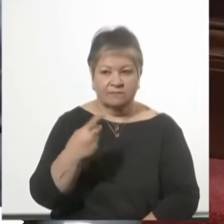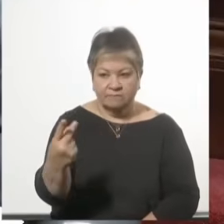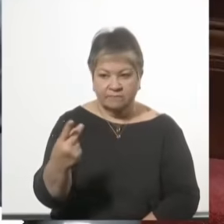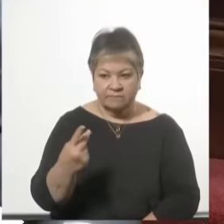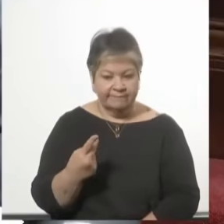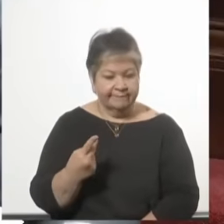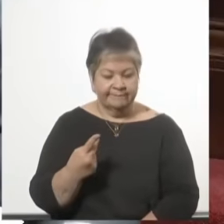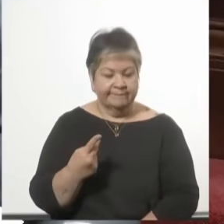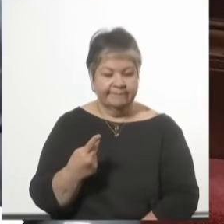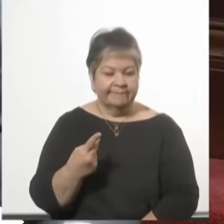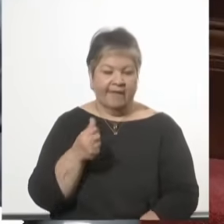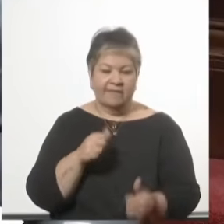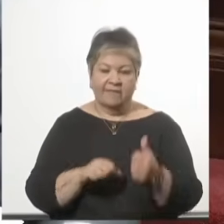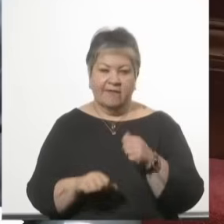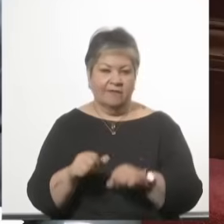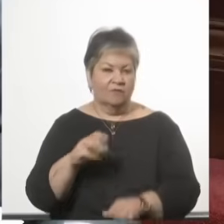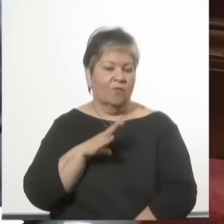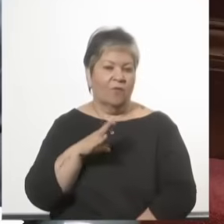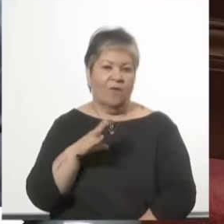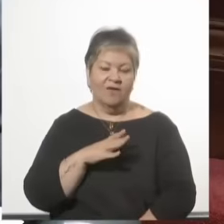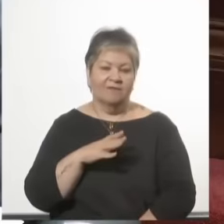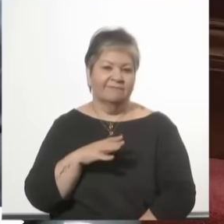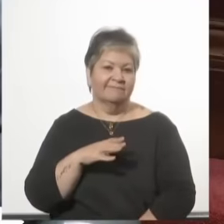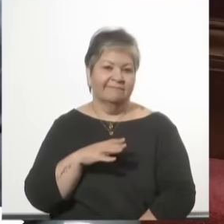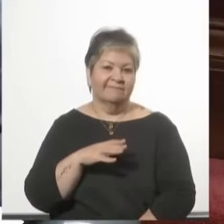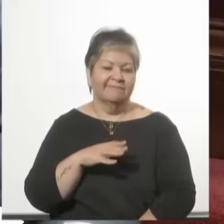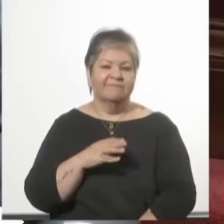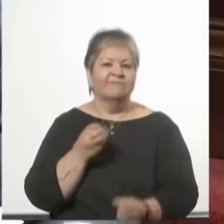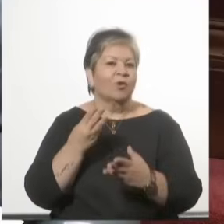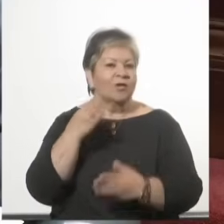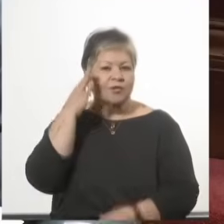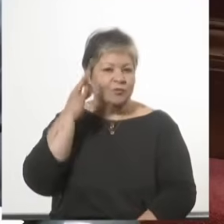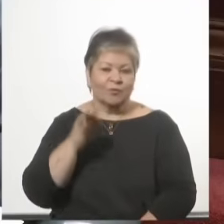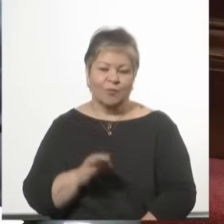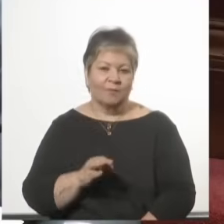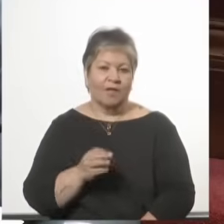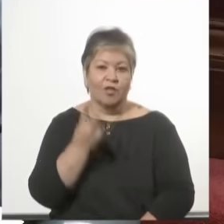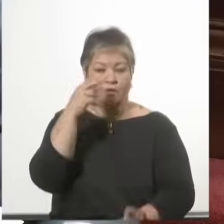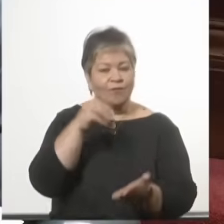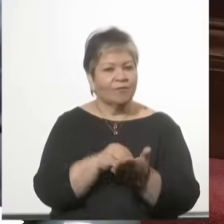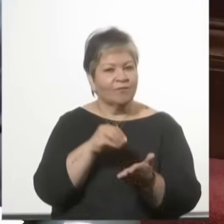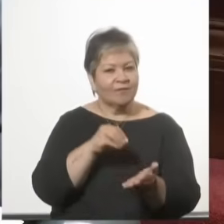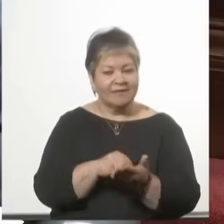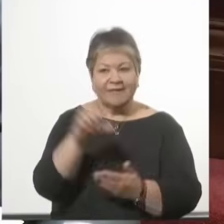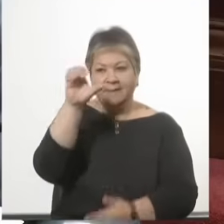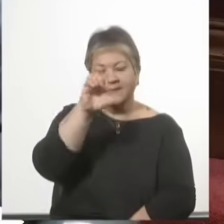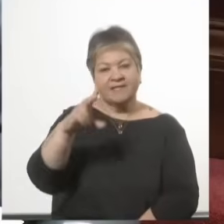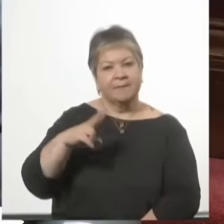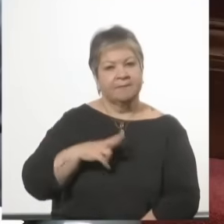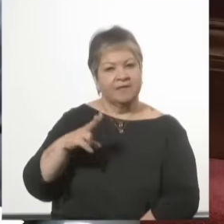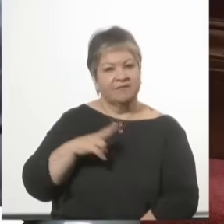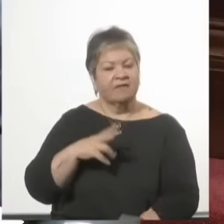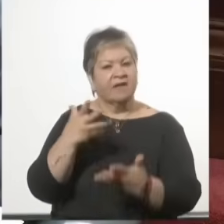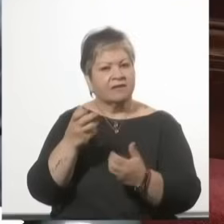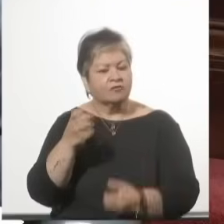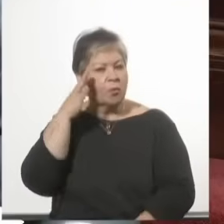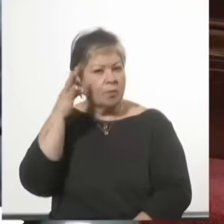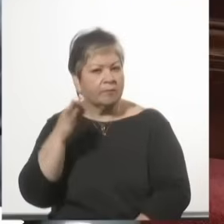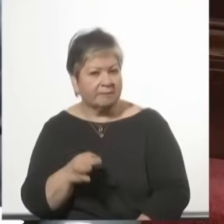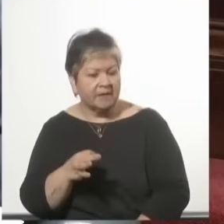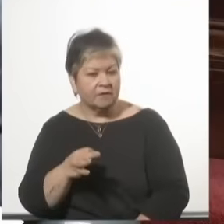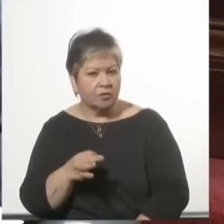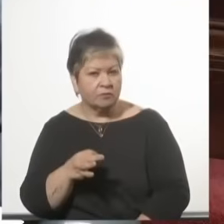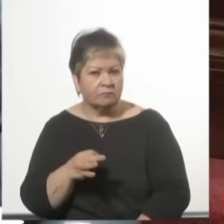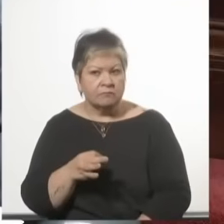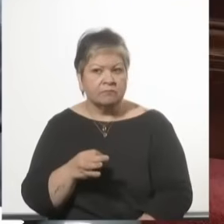irremediablemente dañada. Está resquebrajada seriamente, en tanto por 2 veces el co-contratante pretendió dar cumplimiento a una obligación